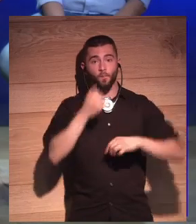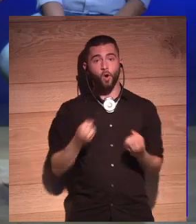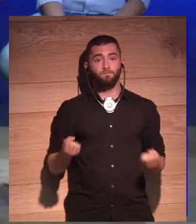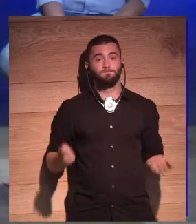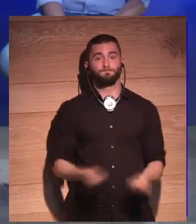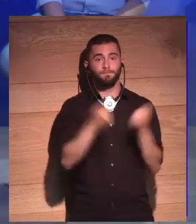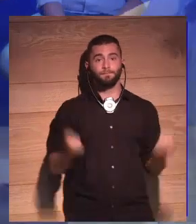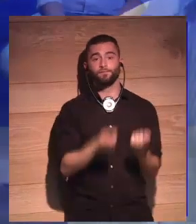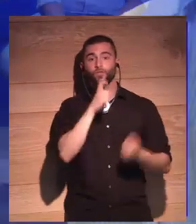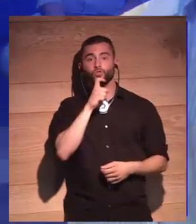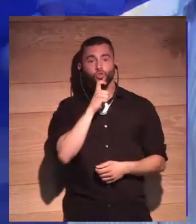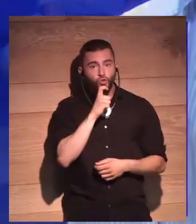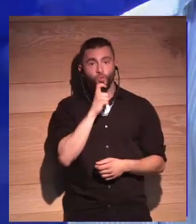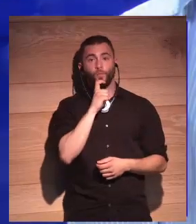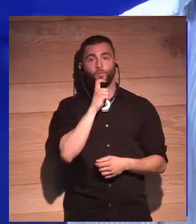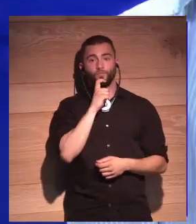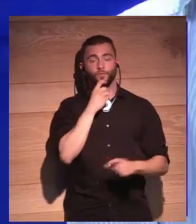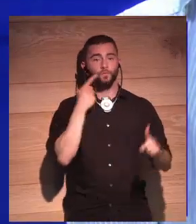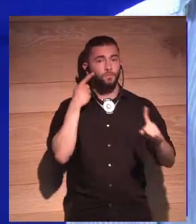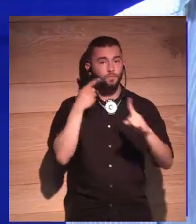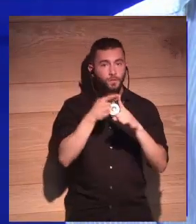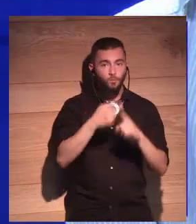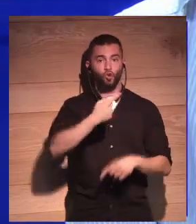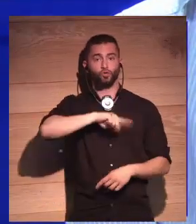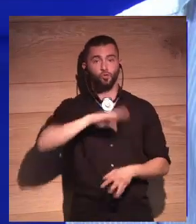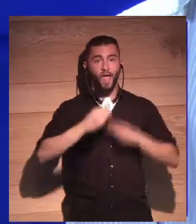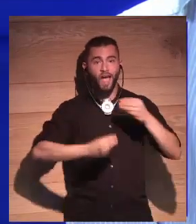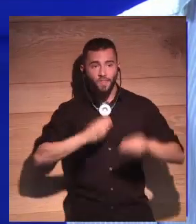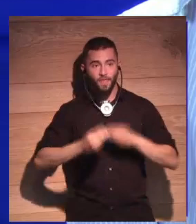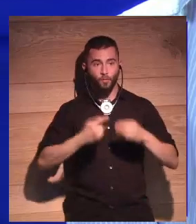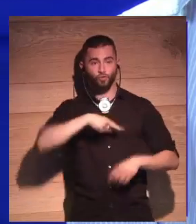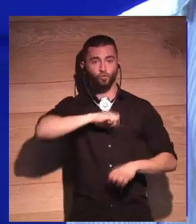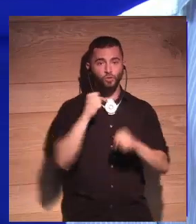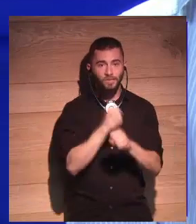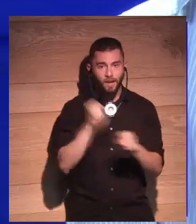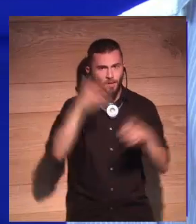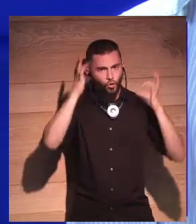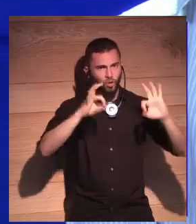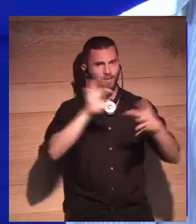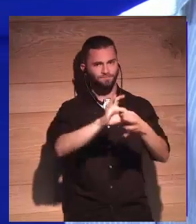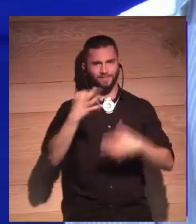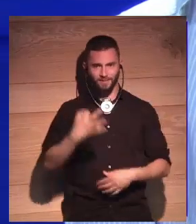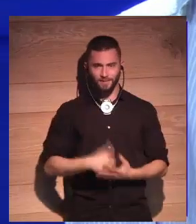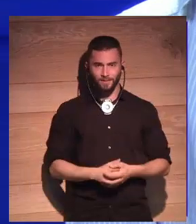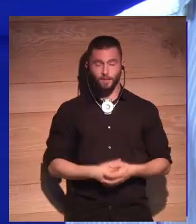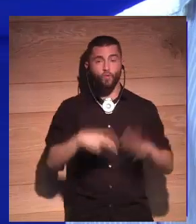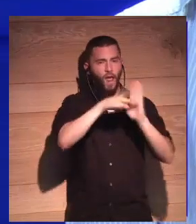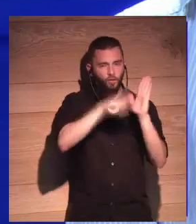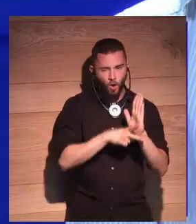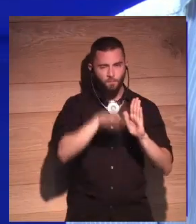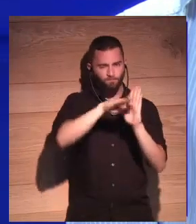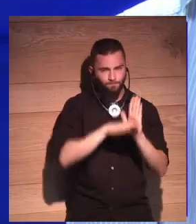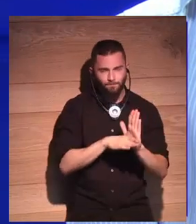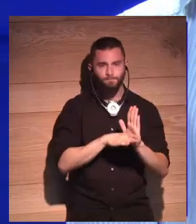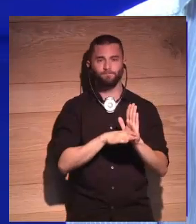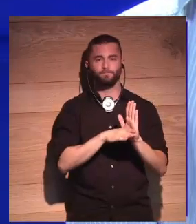mensaje realmente para que lo que estamos haciendo, en lo que estamos trabajando tenga sentido. Esto es, unas normas, unas pautas,